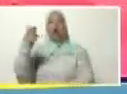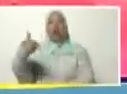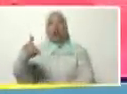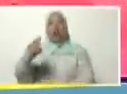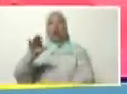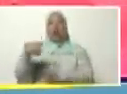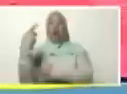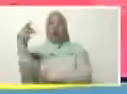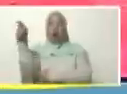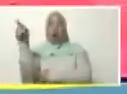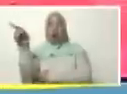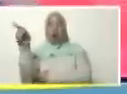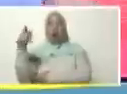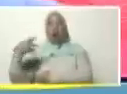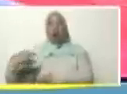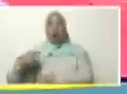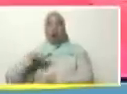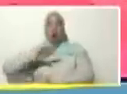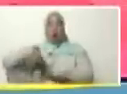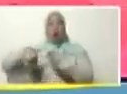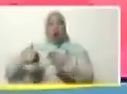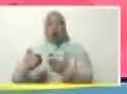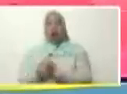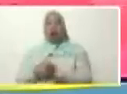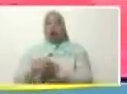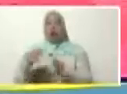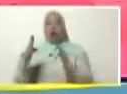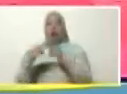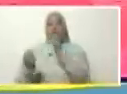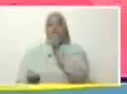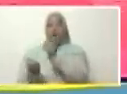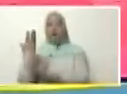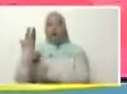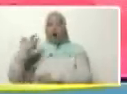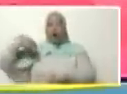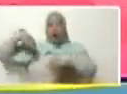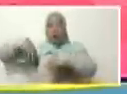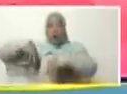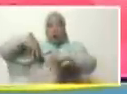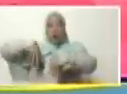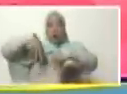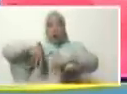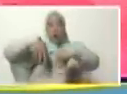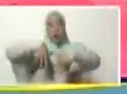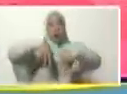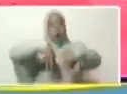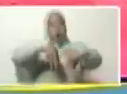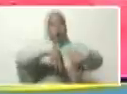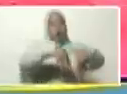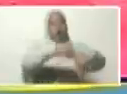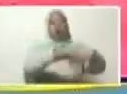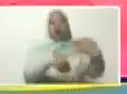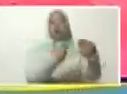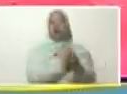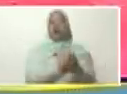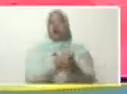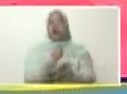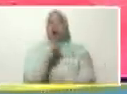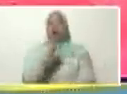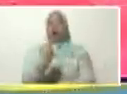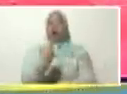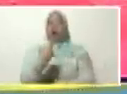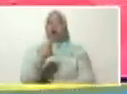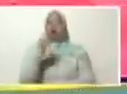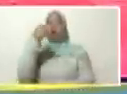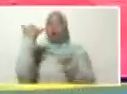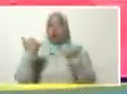Valle. Cruzamos toda la ciudad y llegamos hasta Miraflores para llevar el respaldo que necesitaba y que